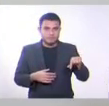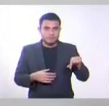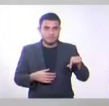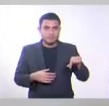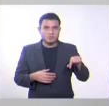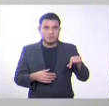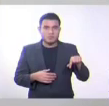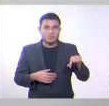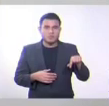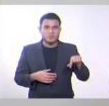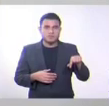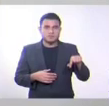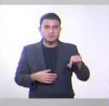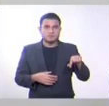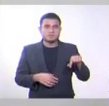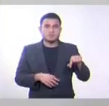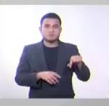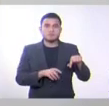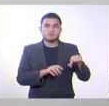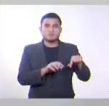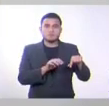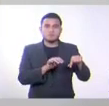Q.